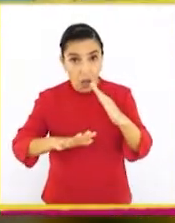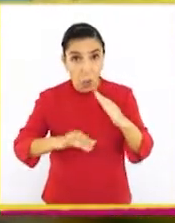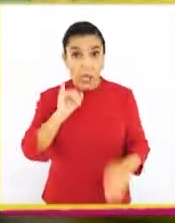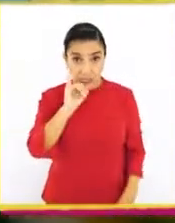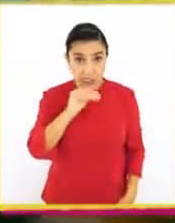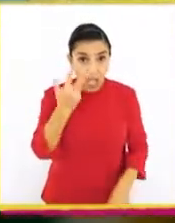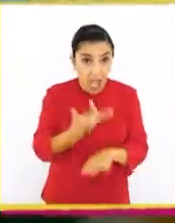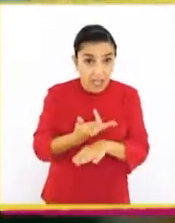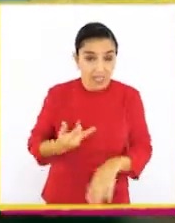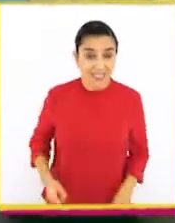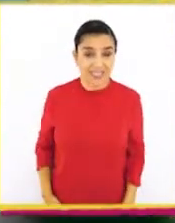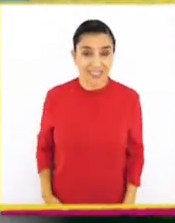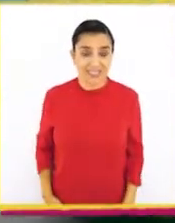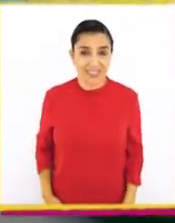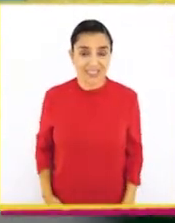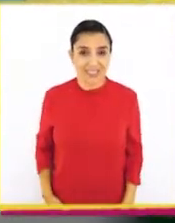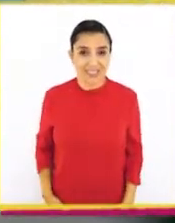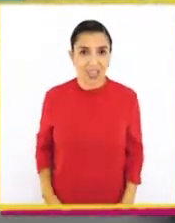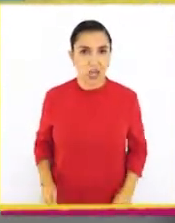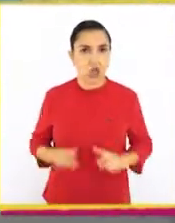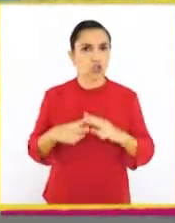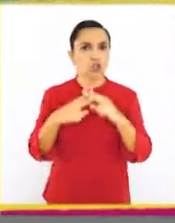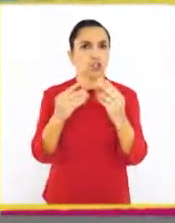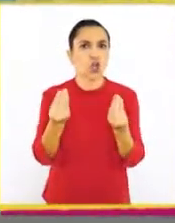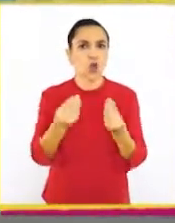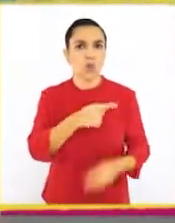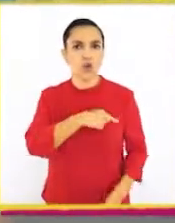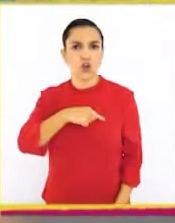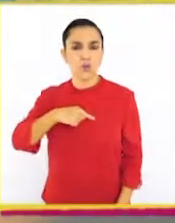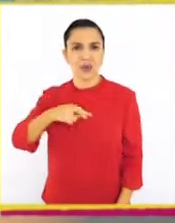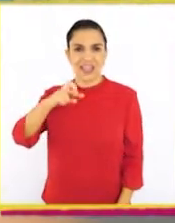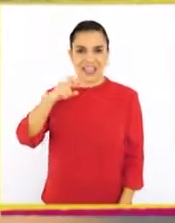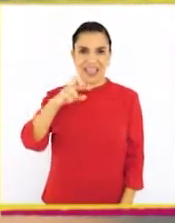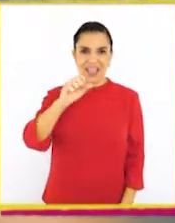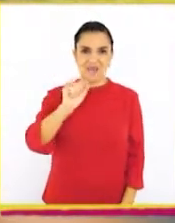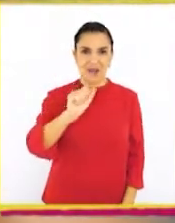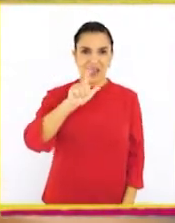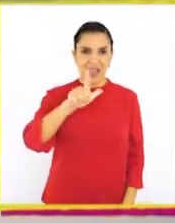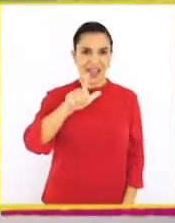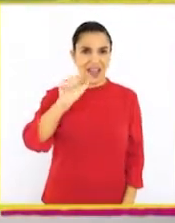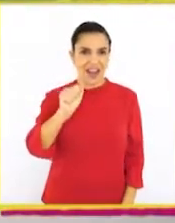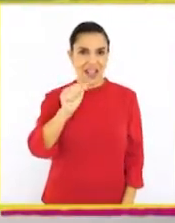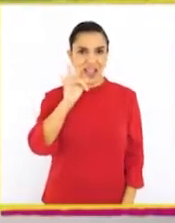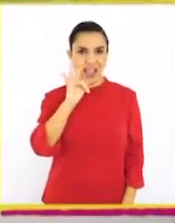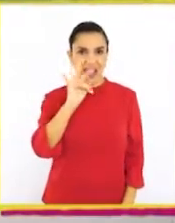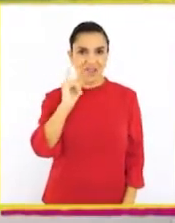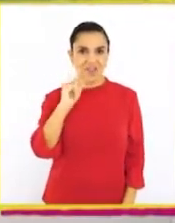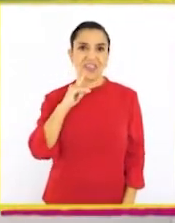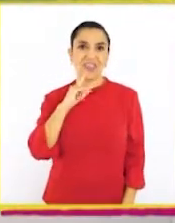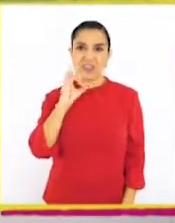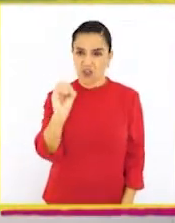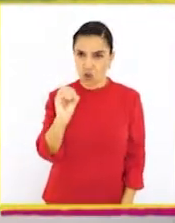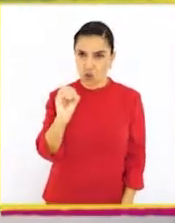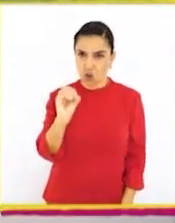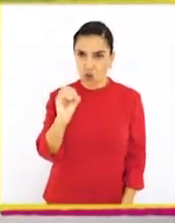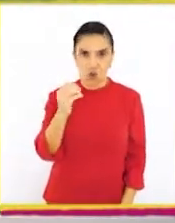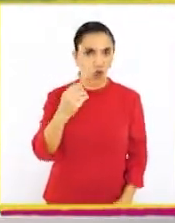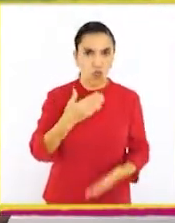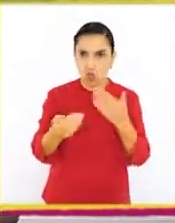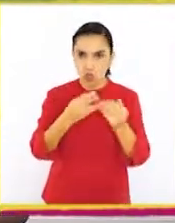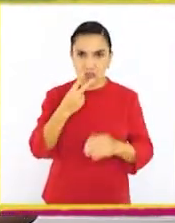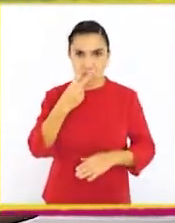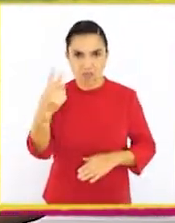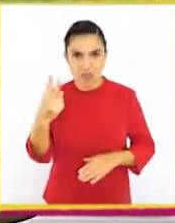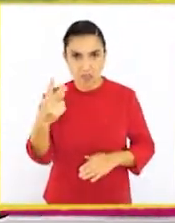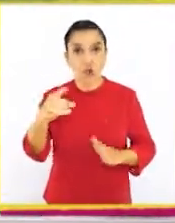Sí, existen. Esas construcciones se llaman palafitos y los podemos ver en la provincia de